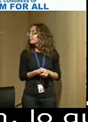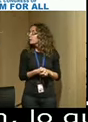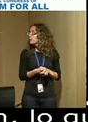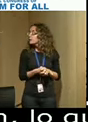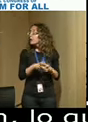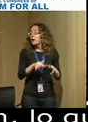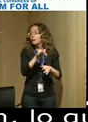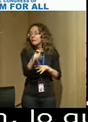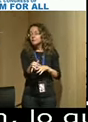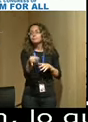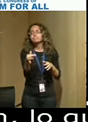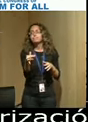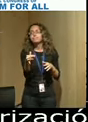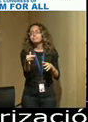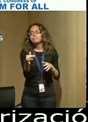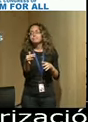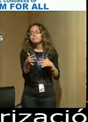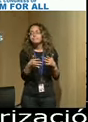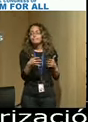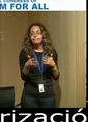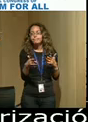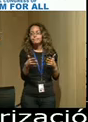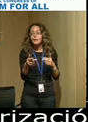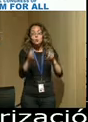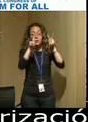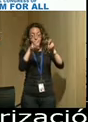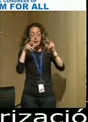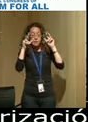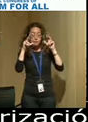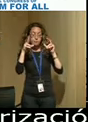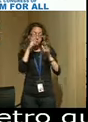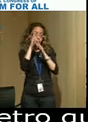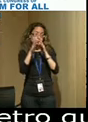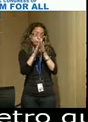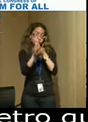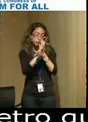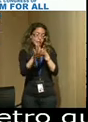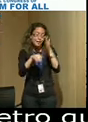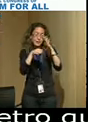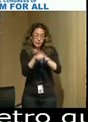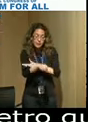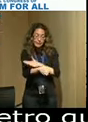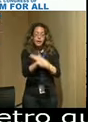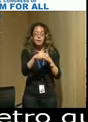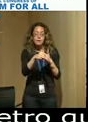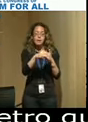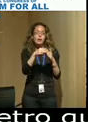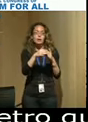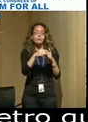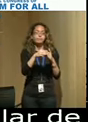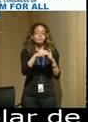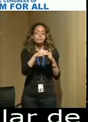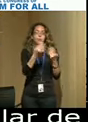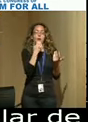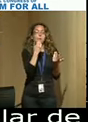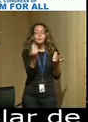Tampoco hablamos, o sea, tampoco a la hora de hablar de accesibilidad es importante también tener en cuenta que no hace falta irse tampoco al otro extremo. Es decir, por